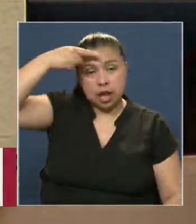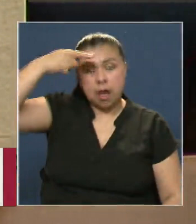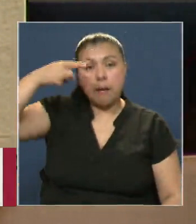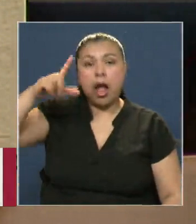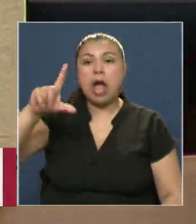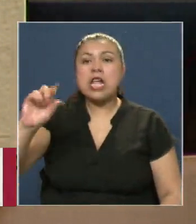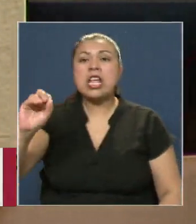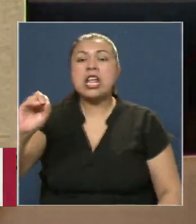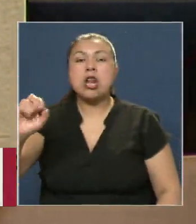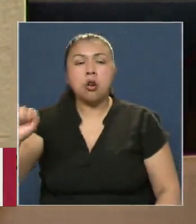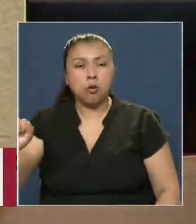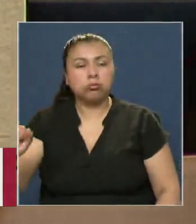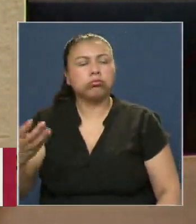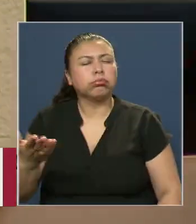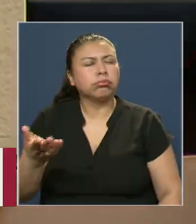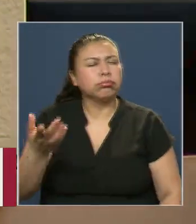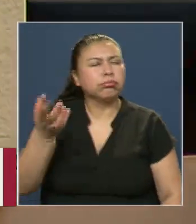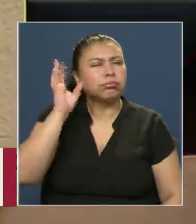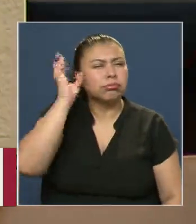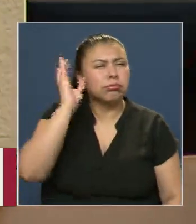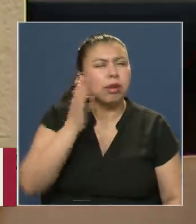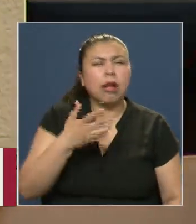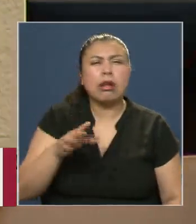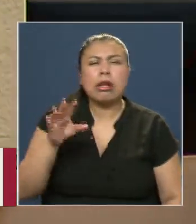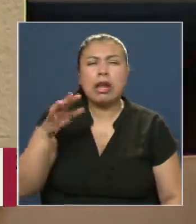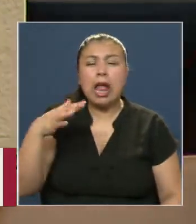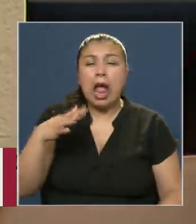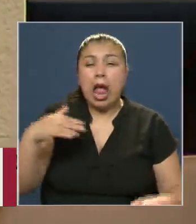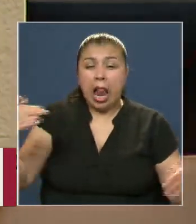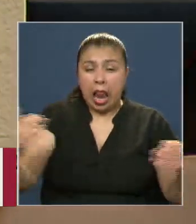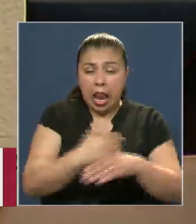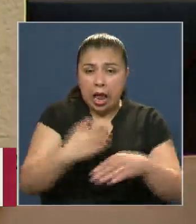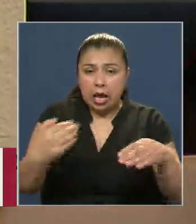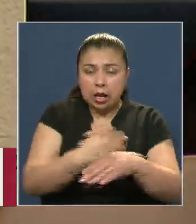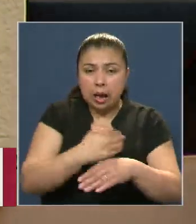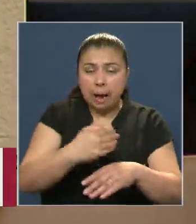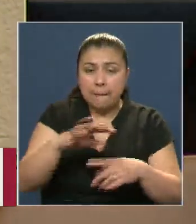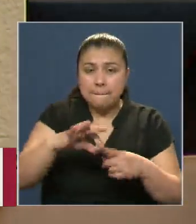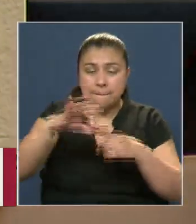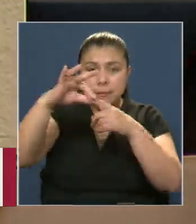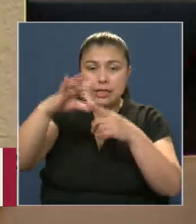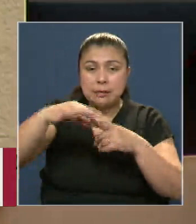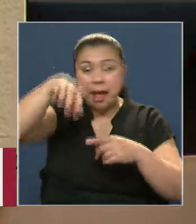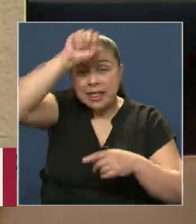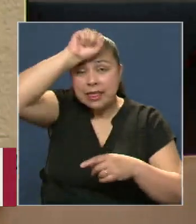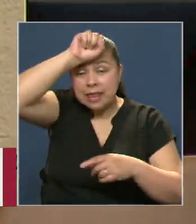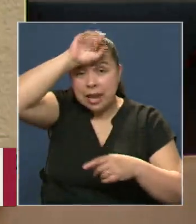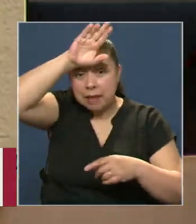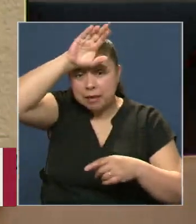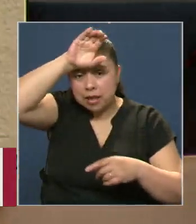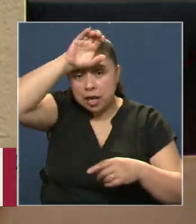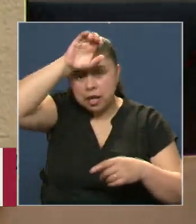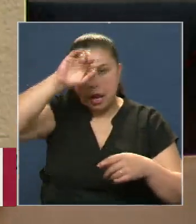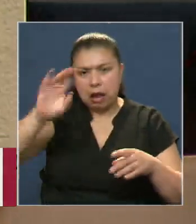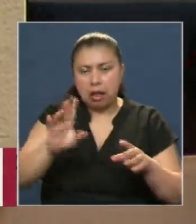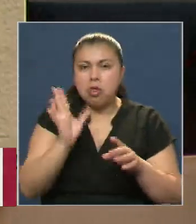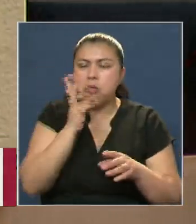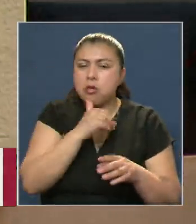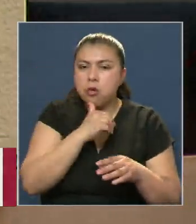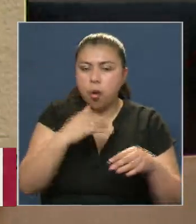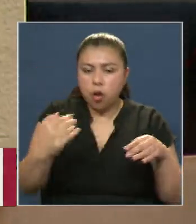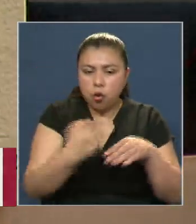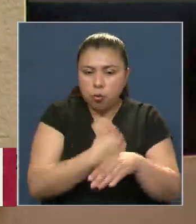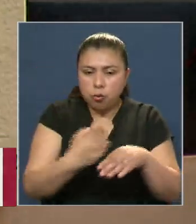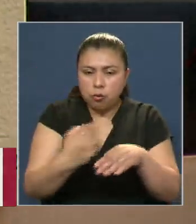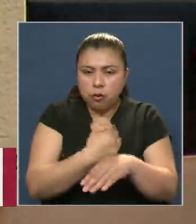No podemos entender que la principal carretera de la minería en la región de Antofagasta no tengamos una carretera con los estándares